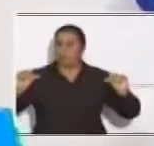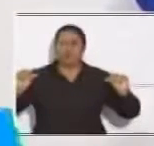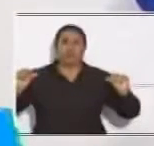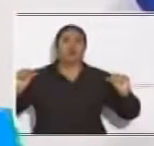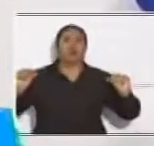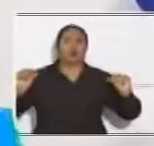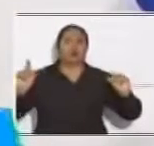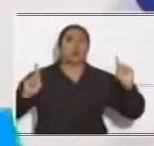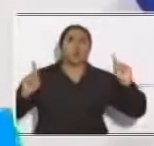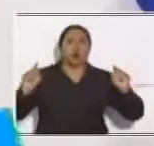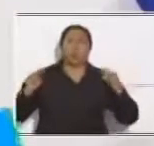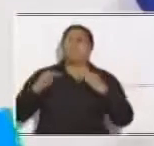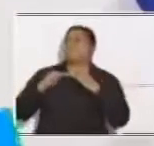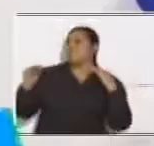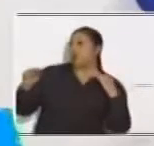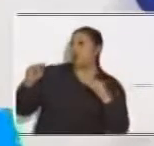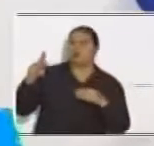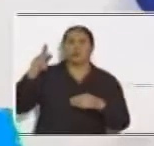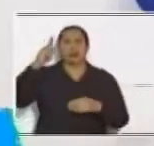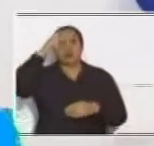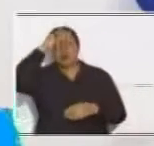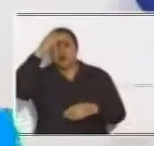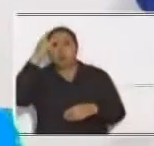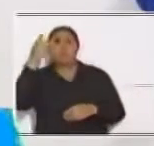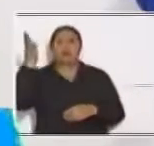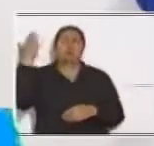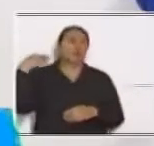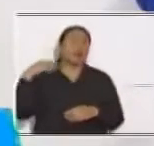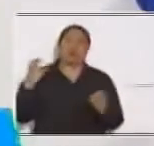la medimos en metros, kilómetros, etc. Antes no,